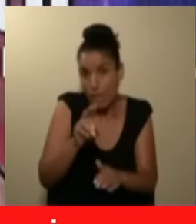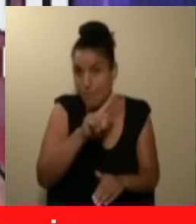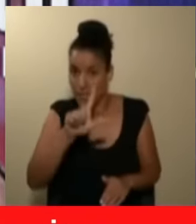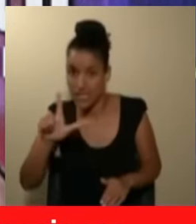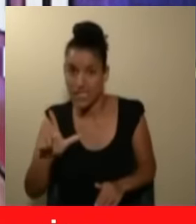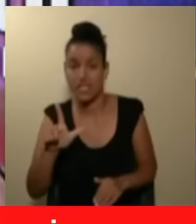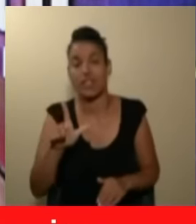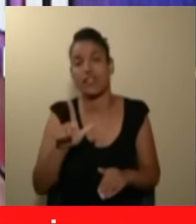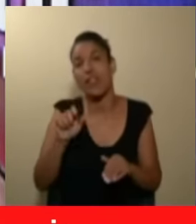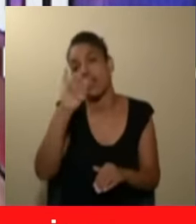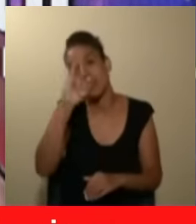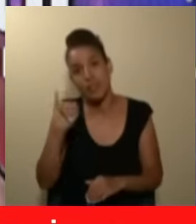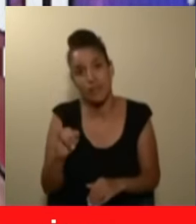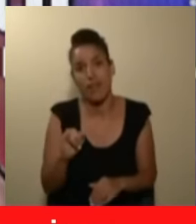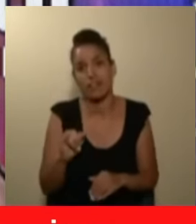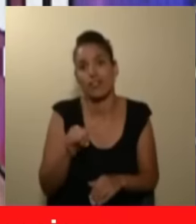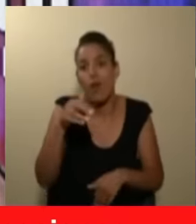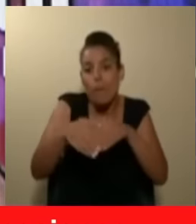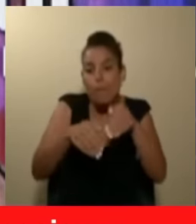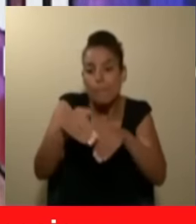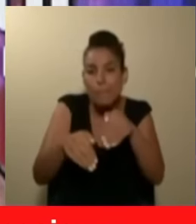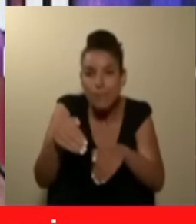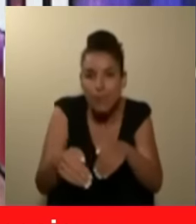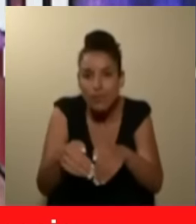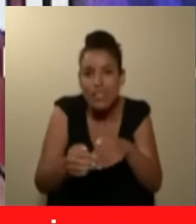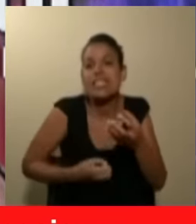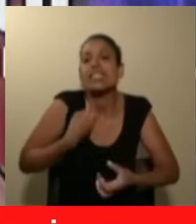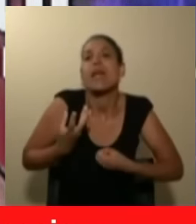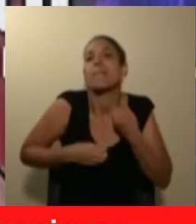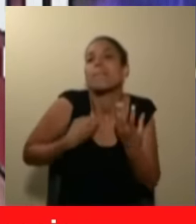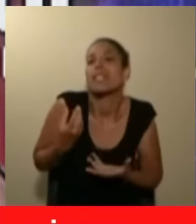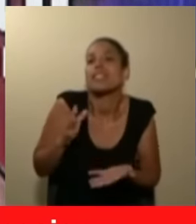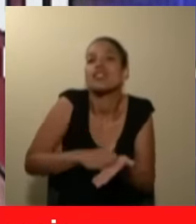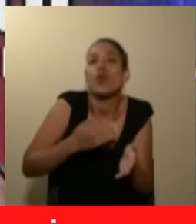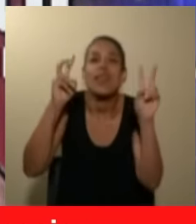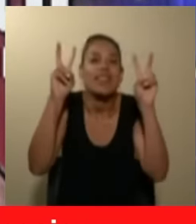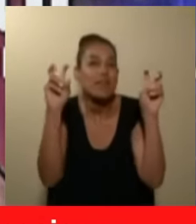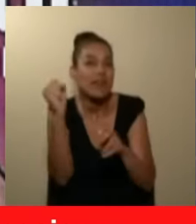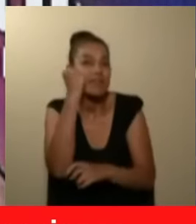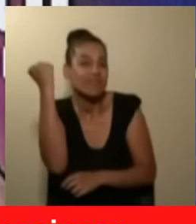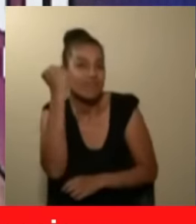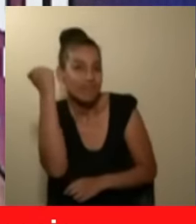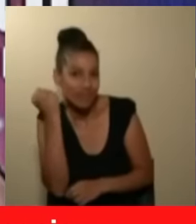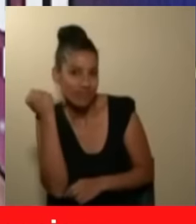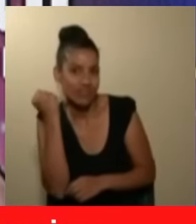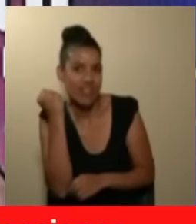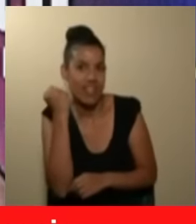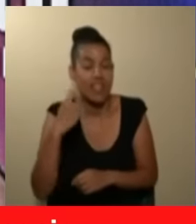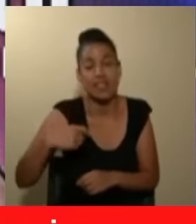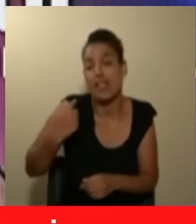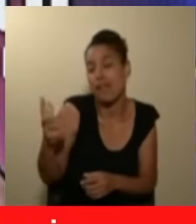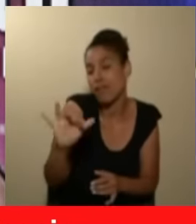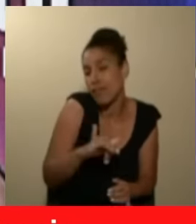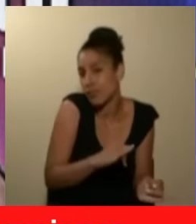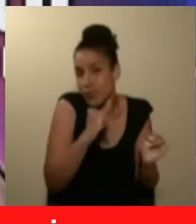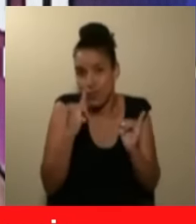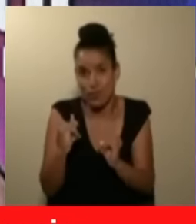exprese sobre temas tan relevantes que le afectan su vida cotidiana. El próximo